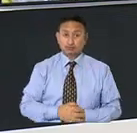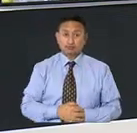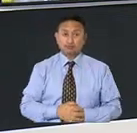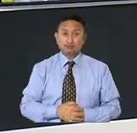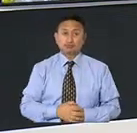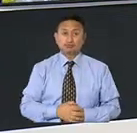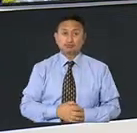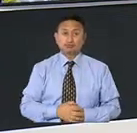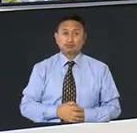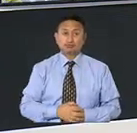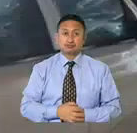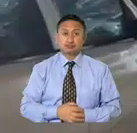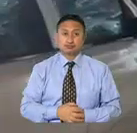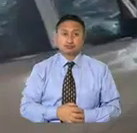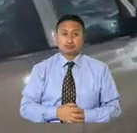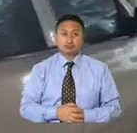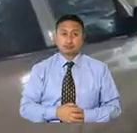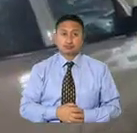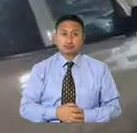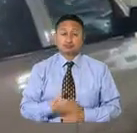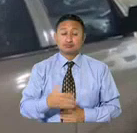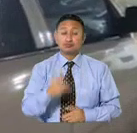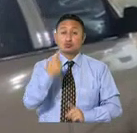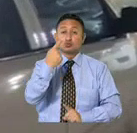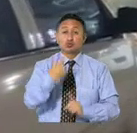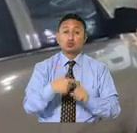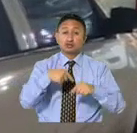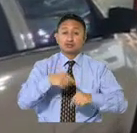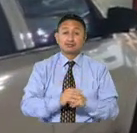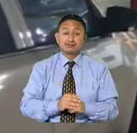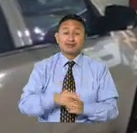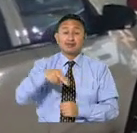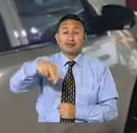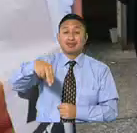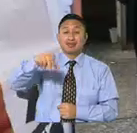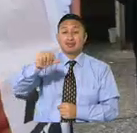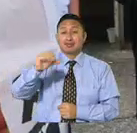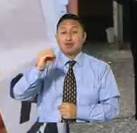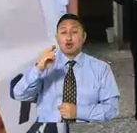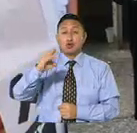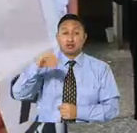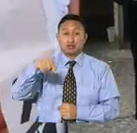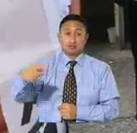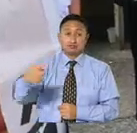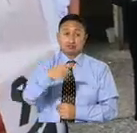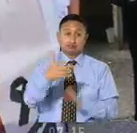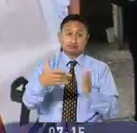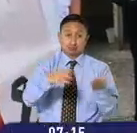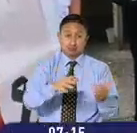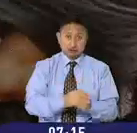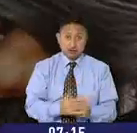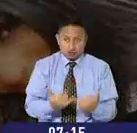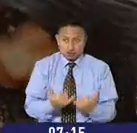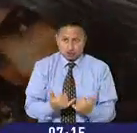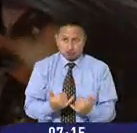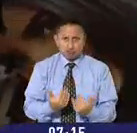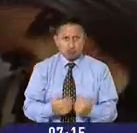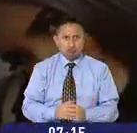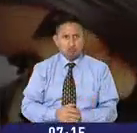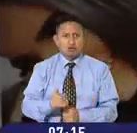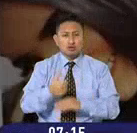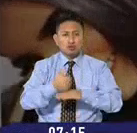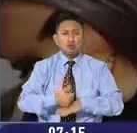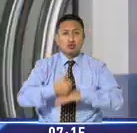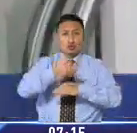Veamos. Ha pasado más de un mes tras la muerte de Naomi Arzantales y su caso da un nuevo giro. Esta vez, un juez de